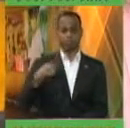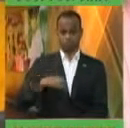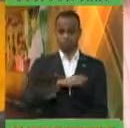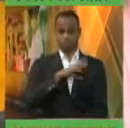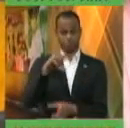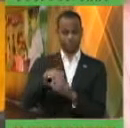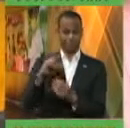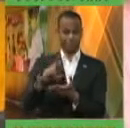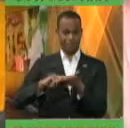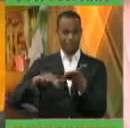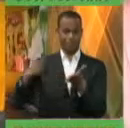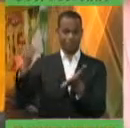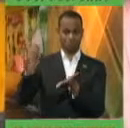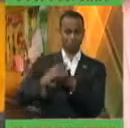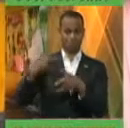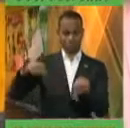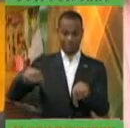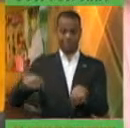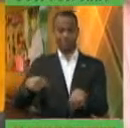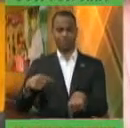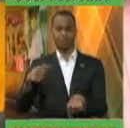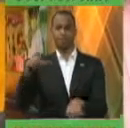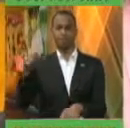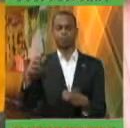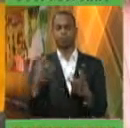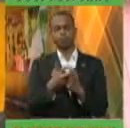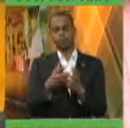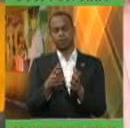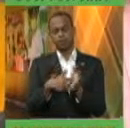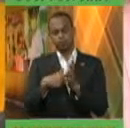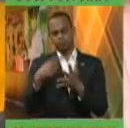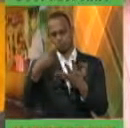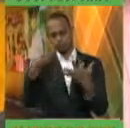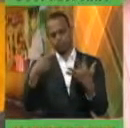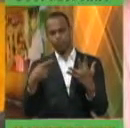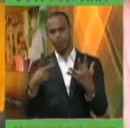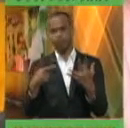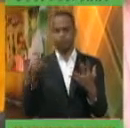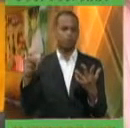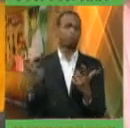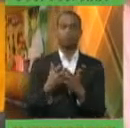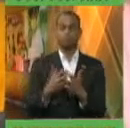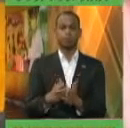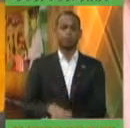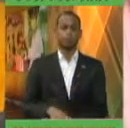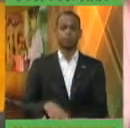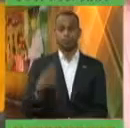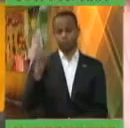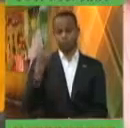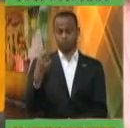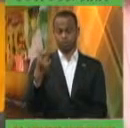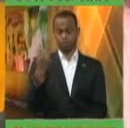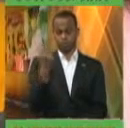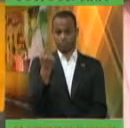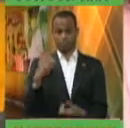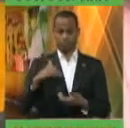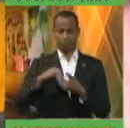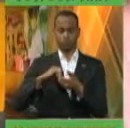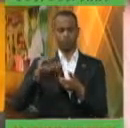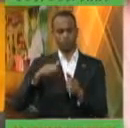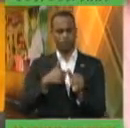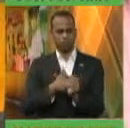signatario de esa convención tienen que cumplir con las especificaciones de accesibilidad entonces desde el conavi tiene ese compromiso de dar seguimiento